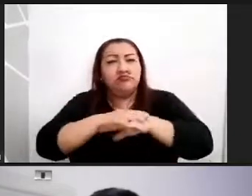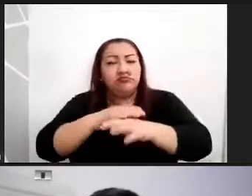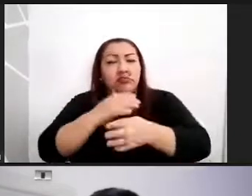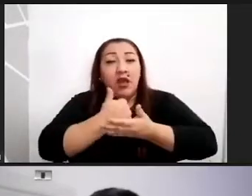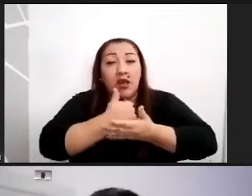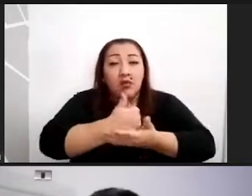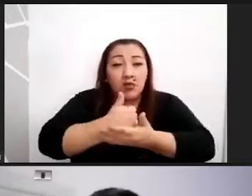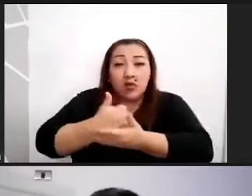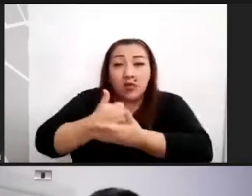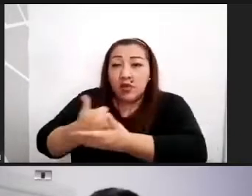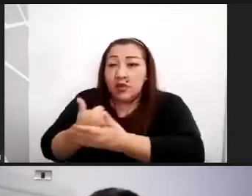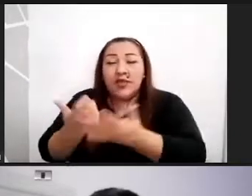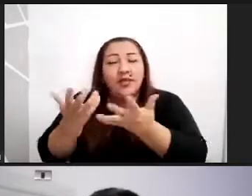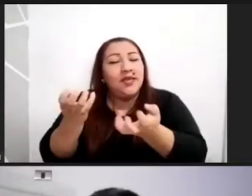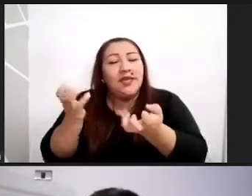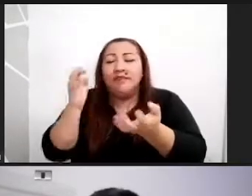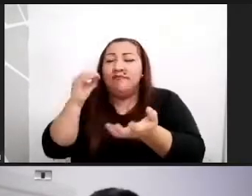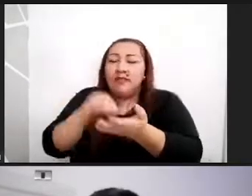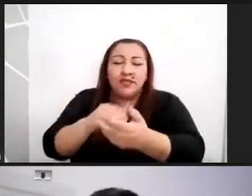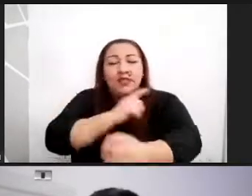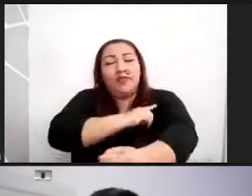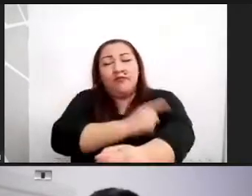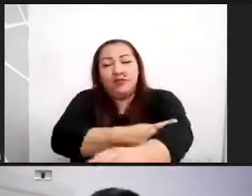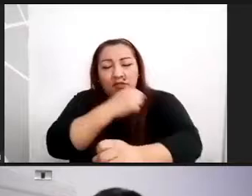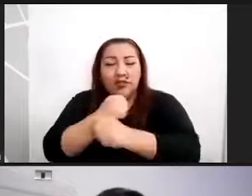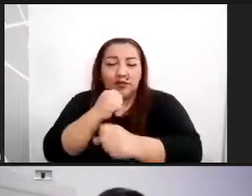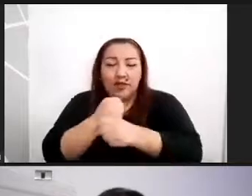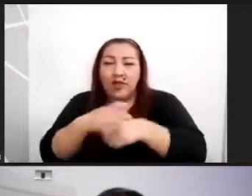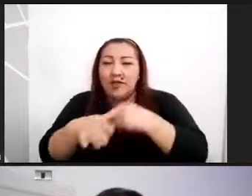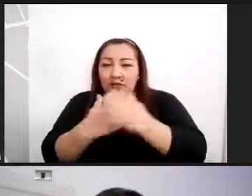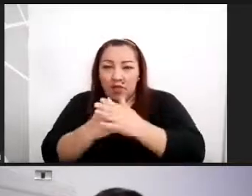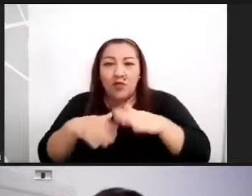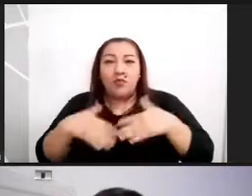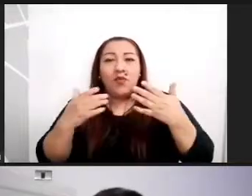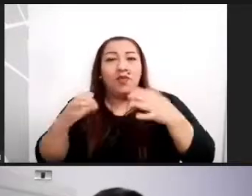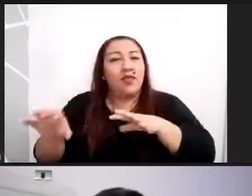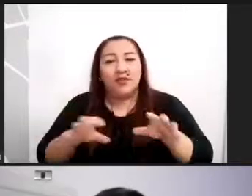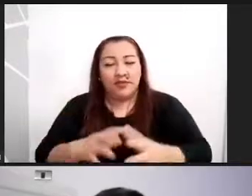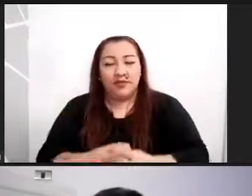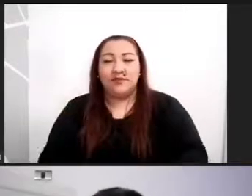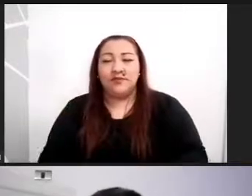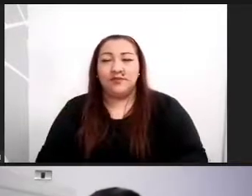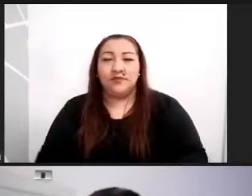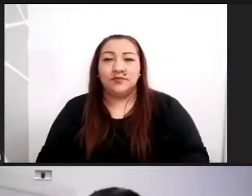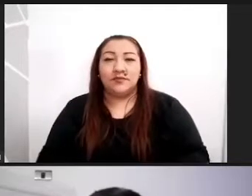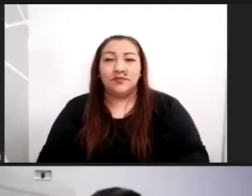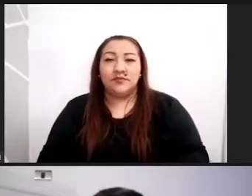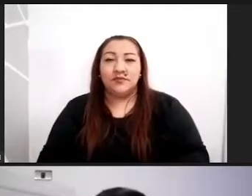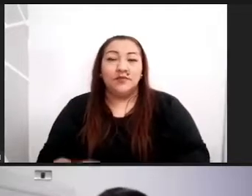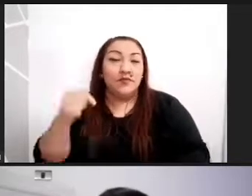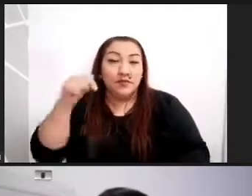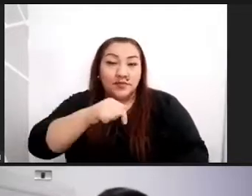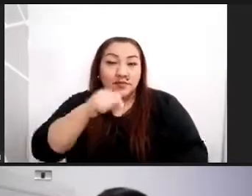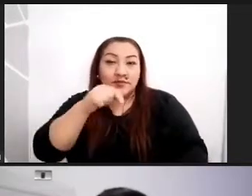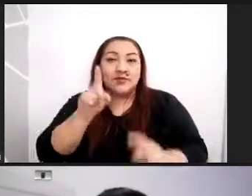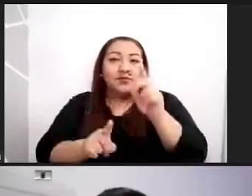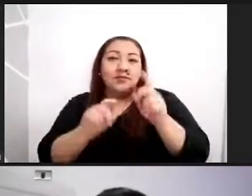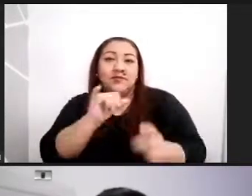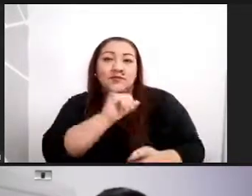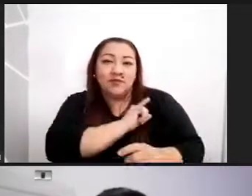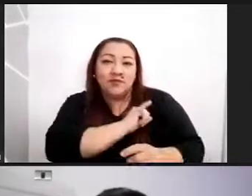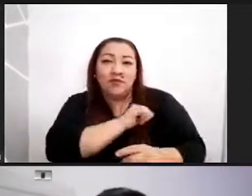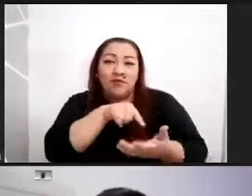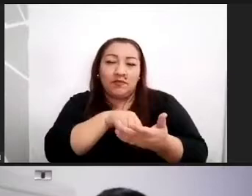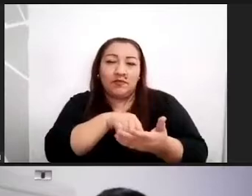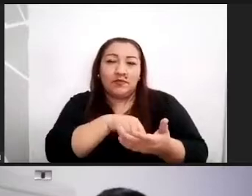indiscutible el mayor esfuerzo posible por lograrlo. Esta es una de esas instituciones en las